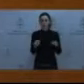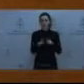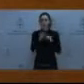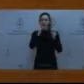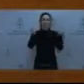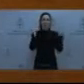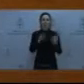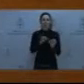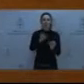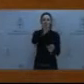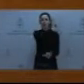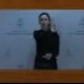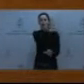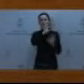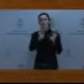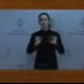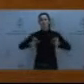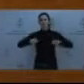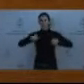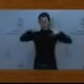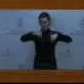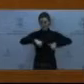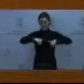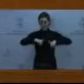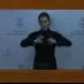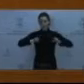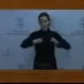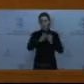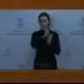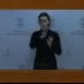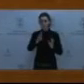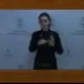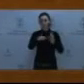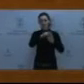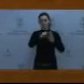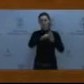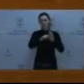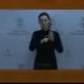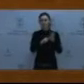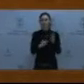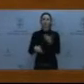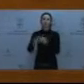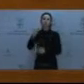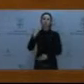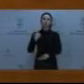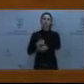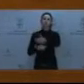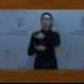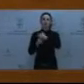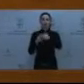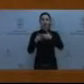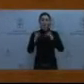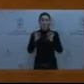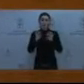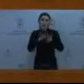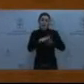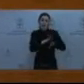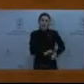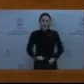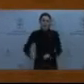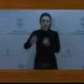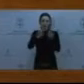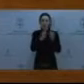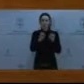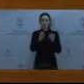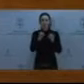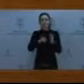iniciativas parlamentarias registrado por este grupo y se podrá ver iniciativas parlamentarias registradas en defensa del sistema educativo público